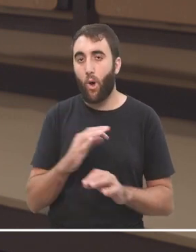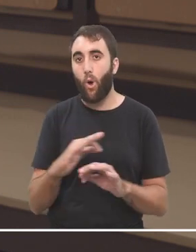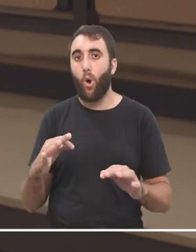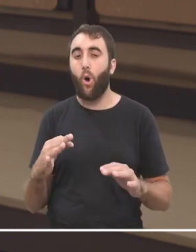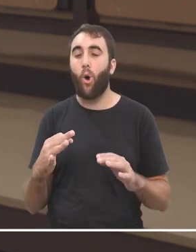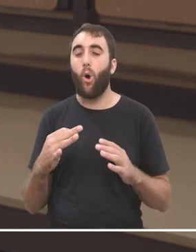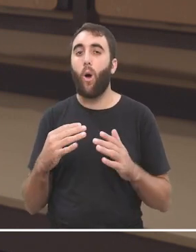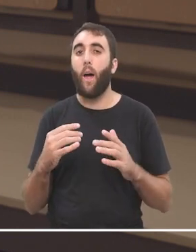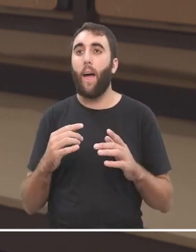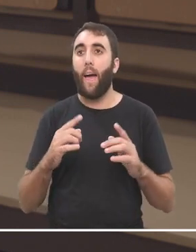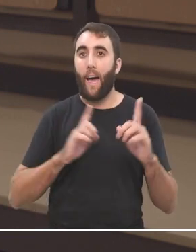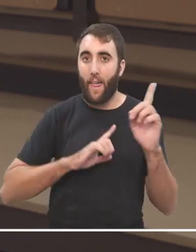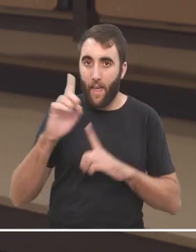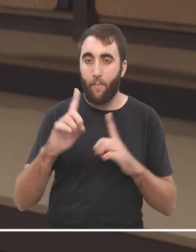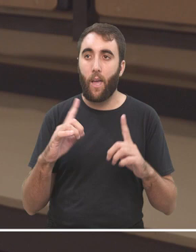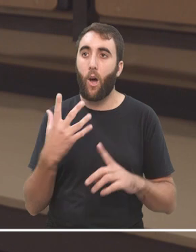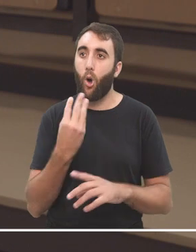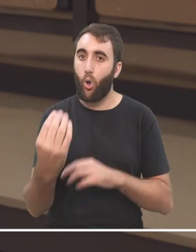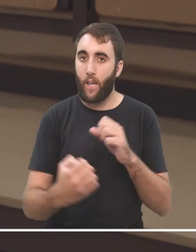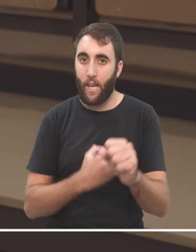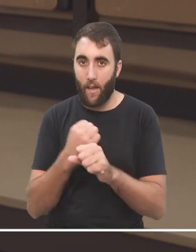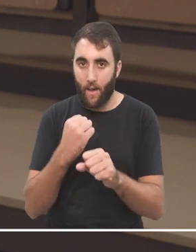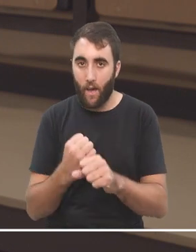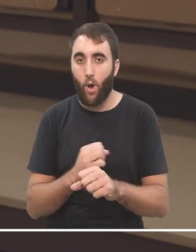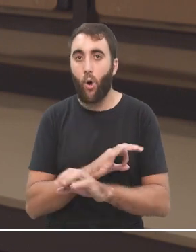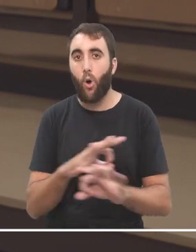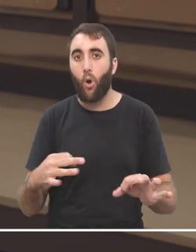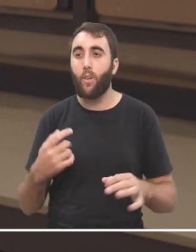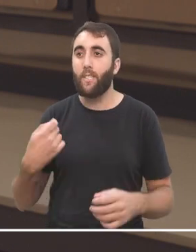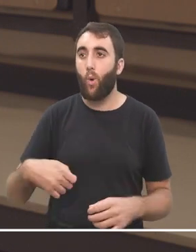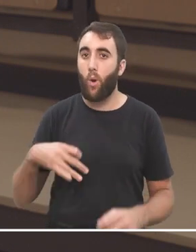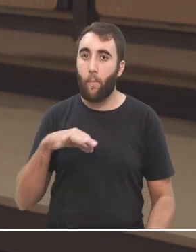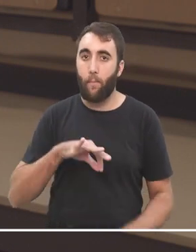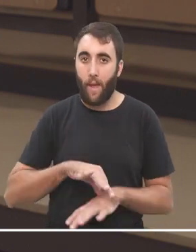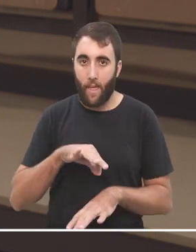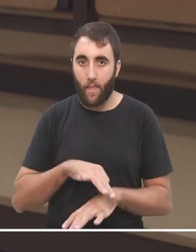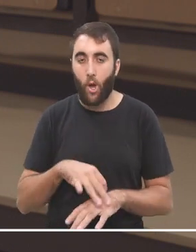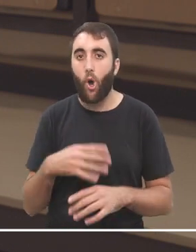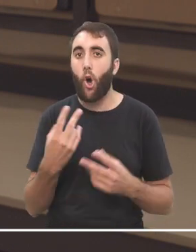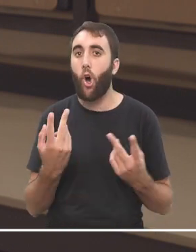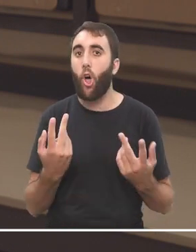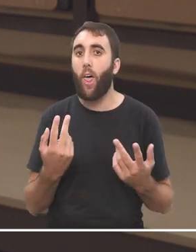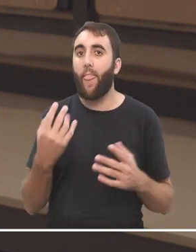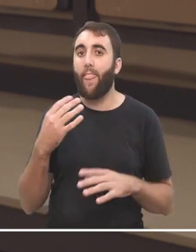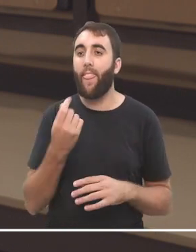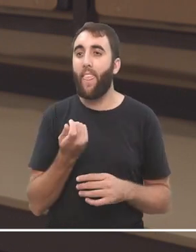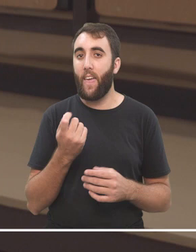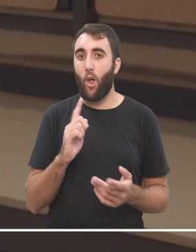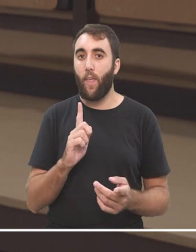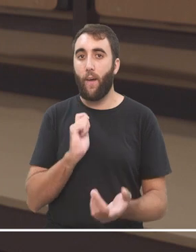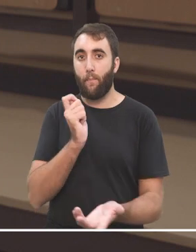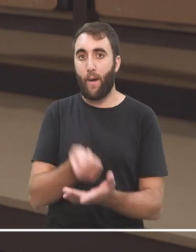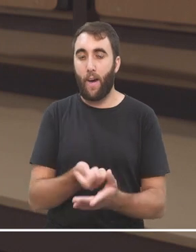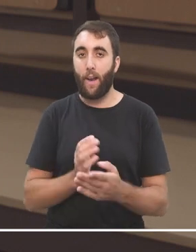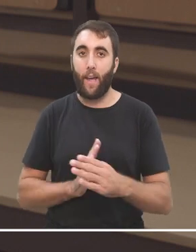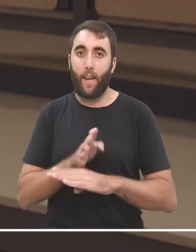como laborales, como personales, como por ejemplo su acceso a seguros médicos o el dinero que le va a costar